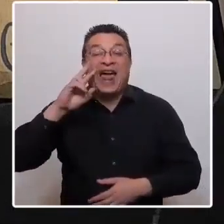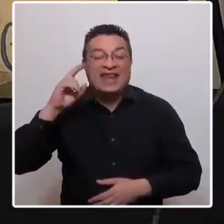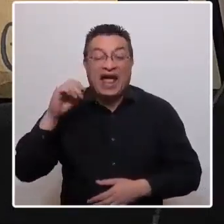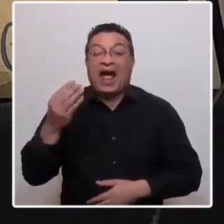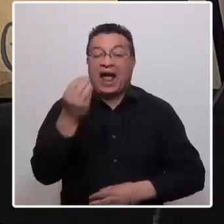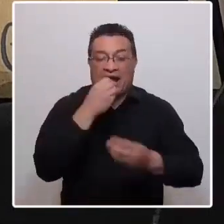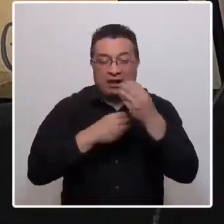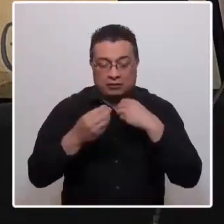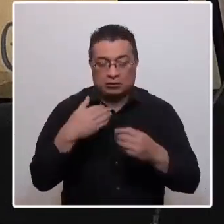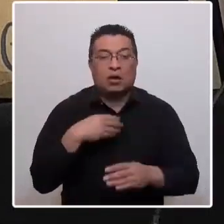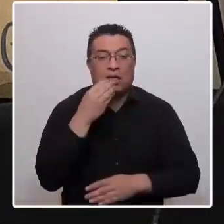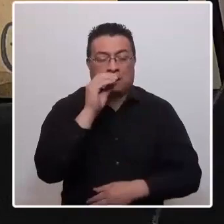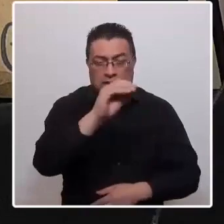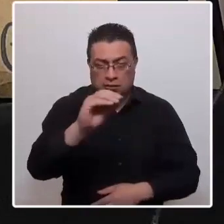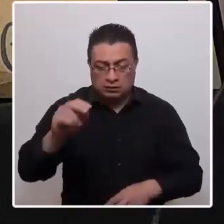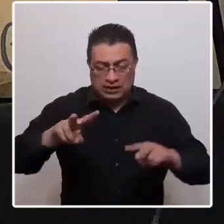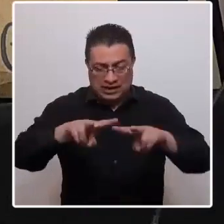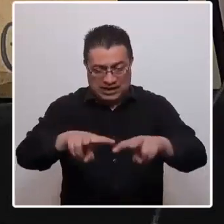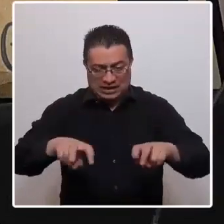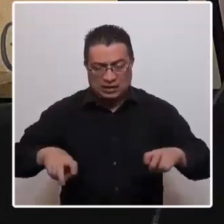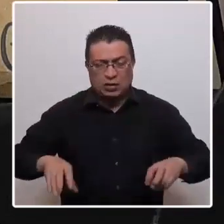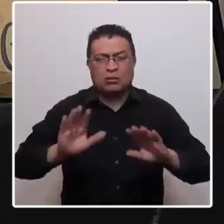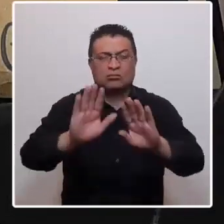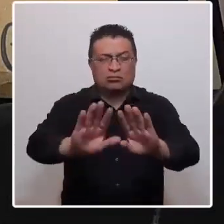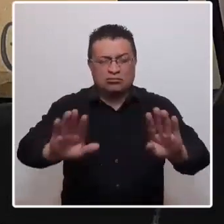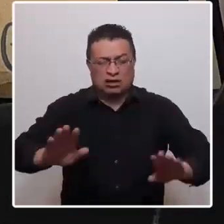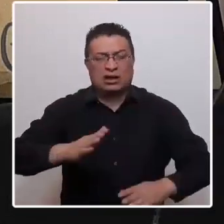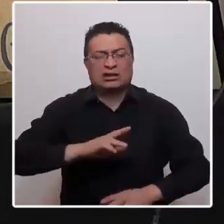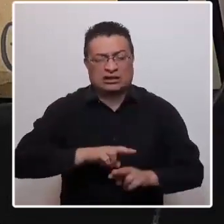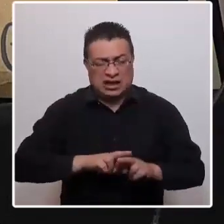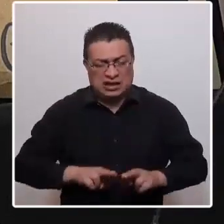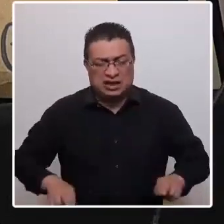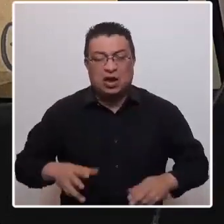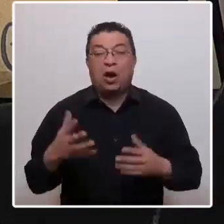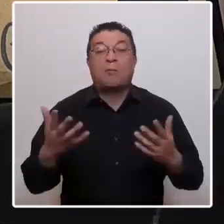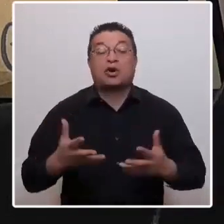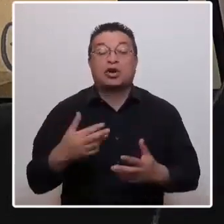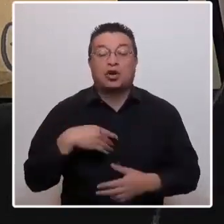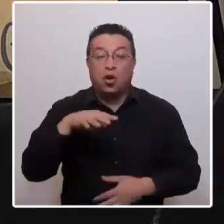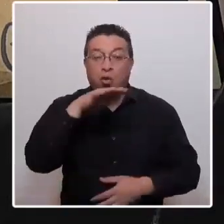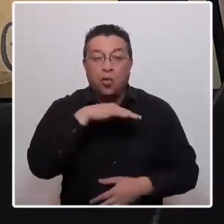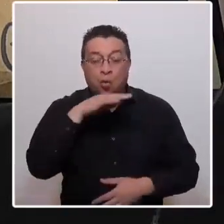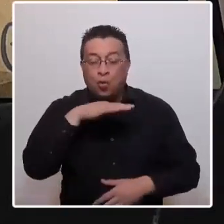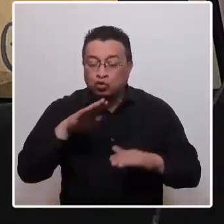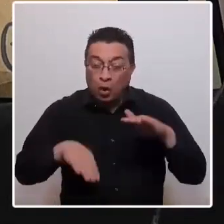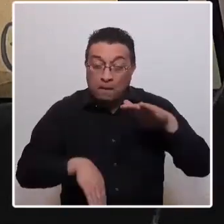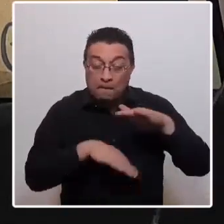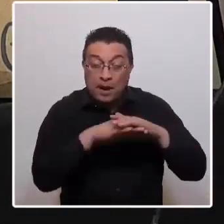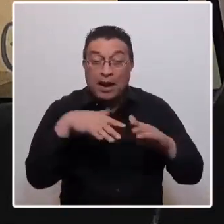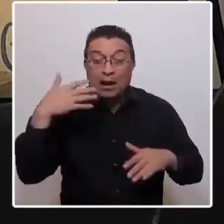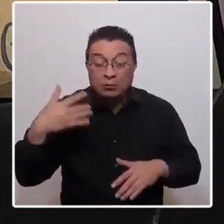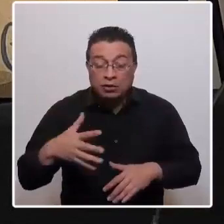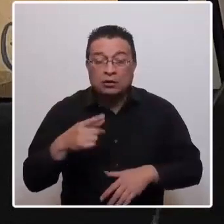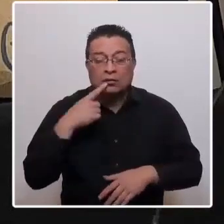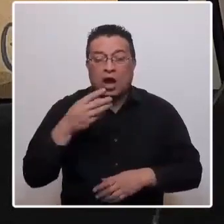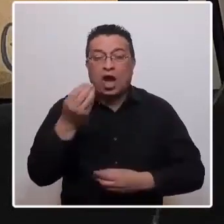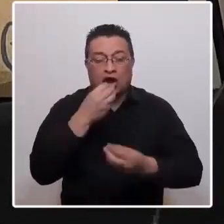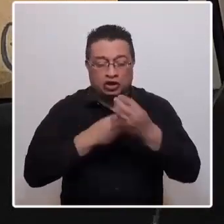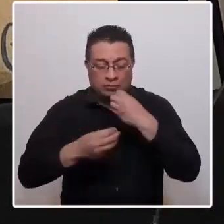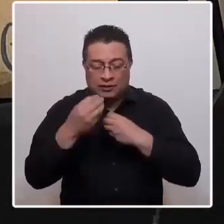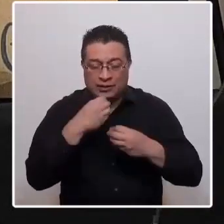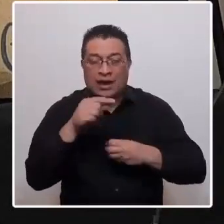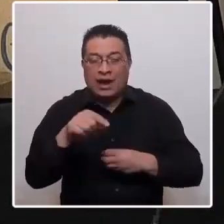los agricultores que estén tranquilos porque será de usos prioritarios la soberanía